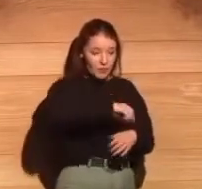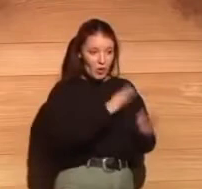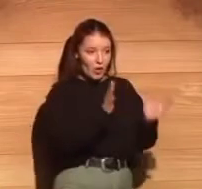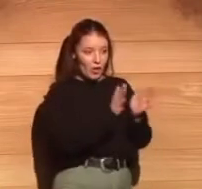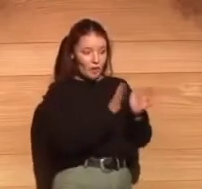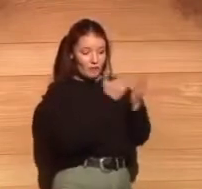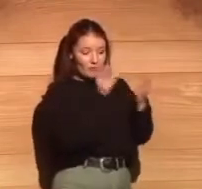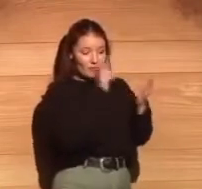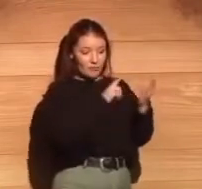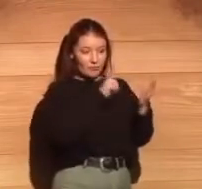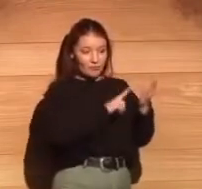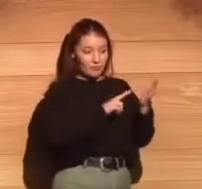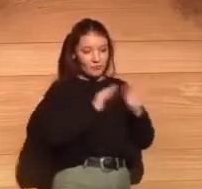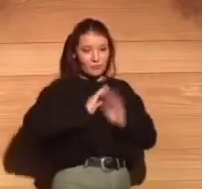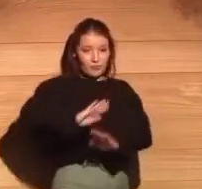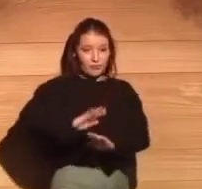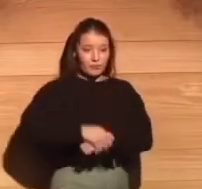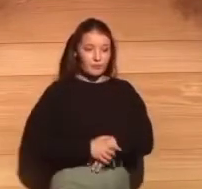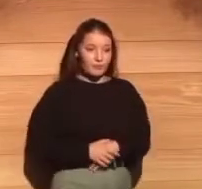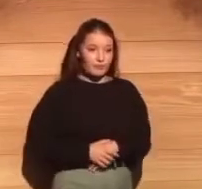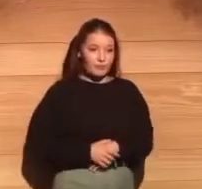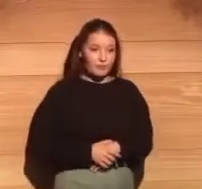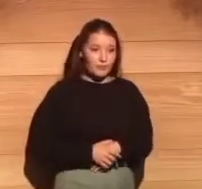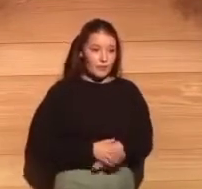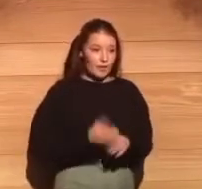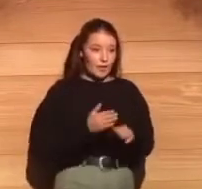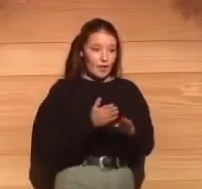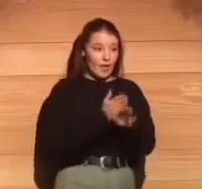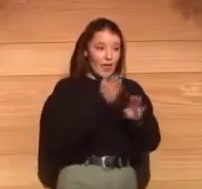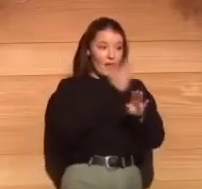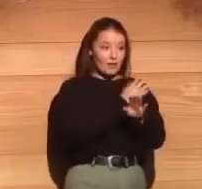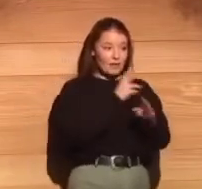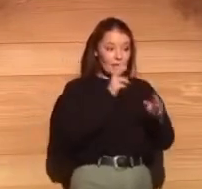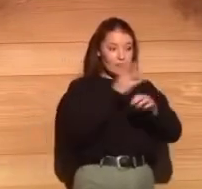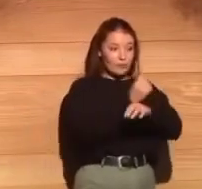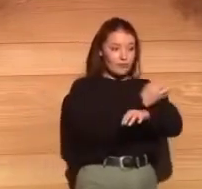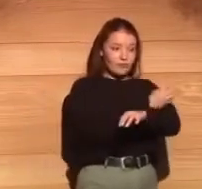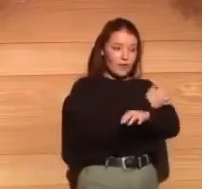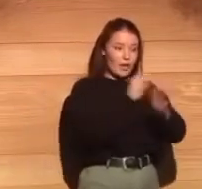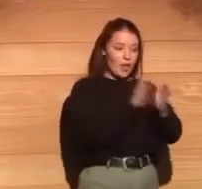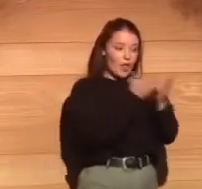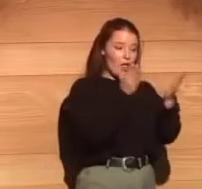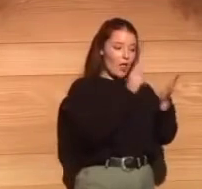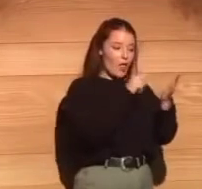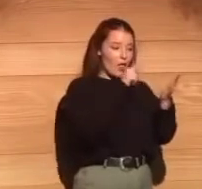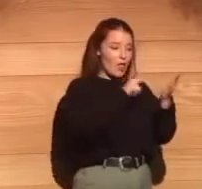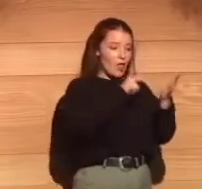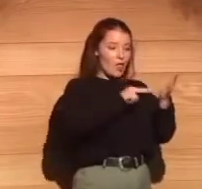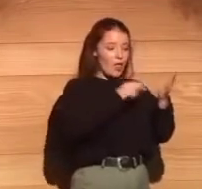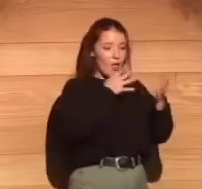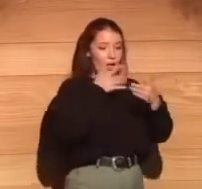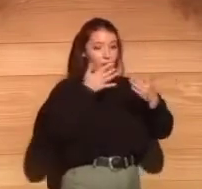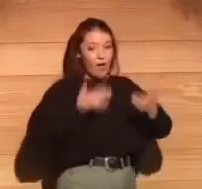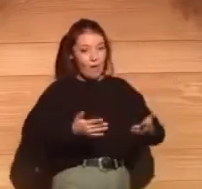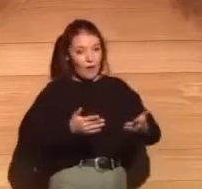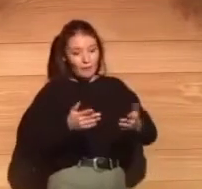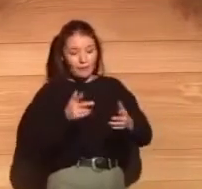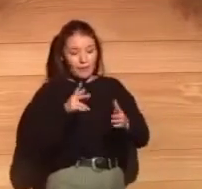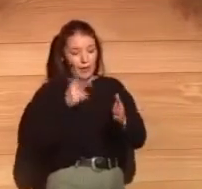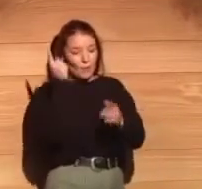lo vemos bien claro cuando vamos en el tren, que ya lo vemos, antes iba todo el mundo leyendo, ahora va todo el mundo pasando el rato con el móvil, probablemente viendo